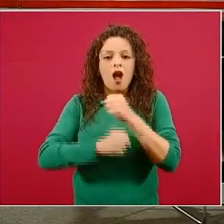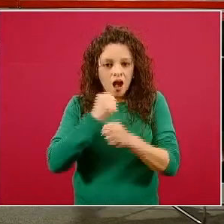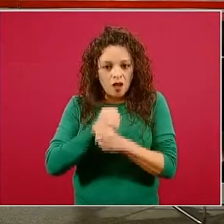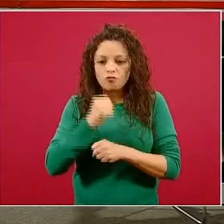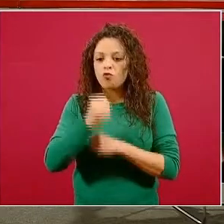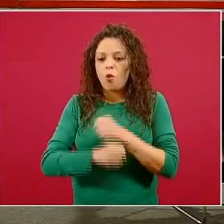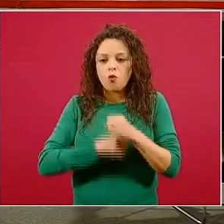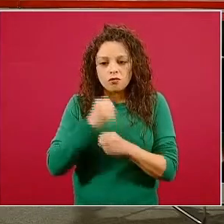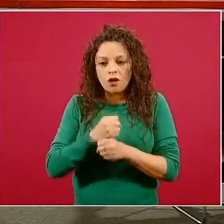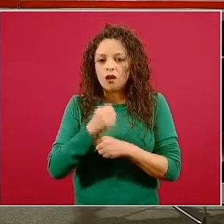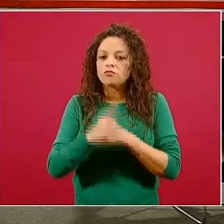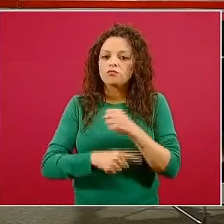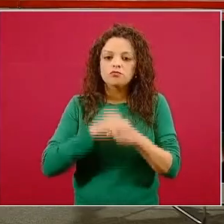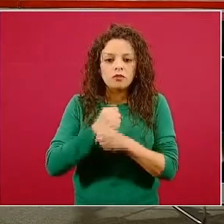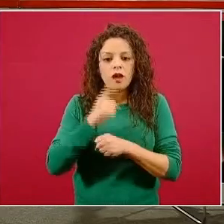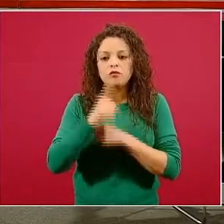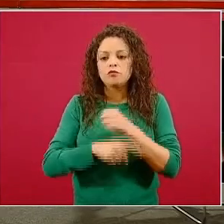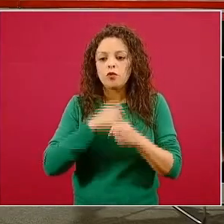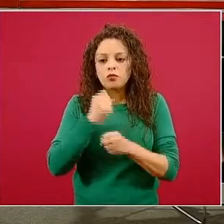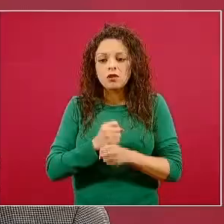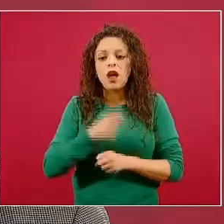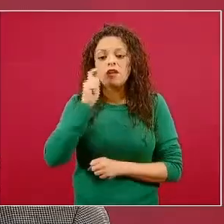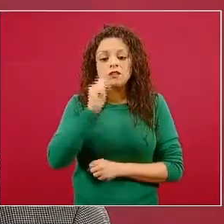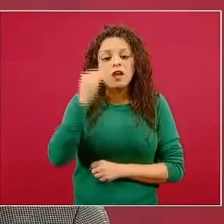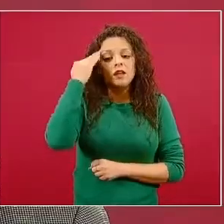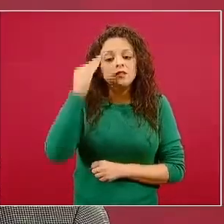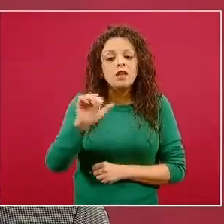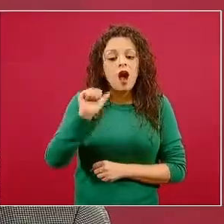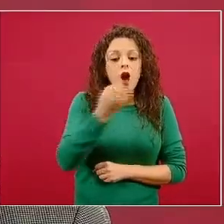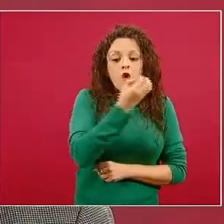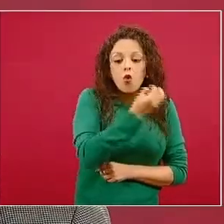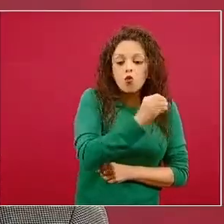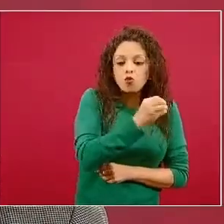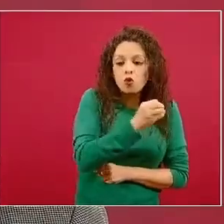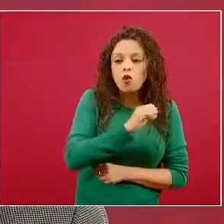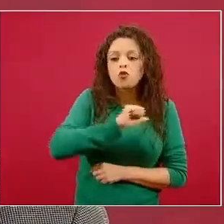temporada de otoño-invierno, con una virulencia